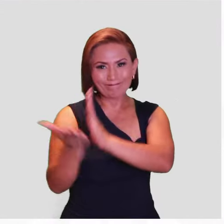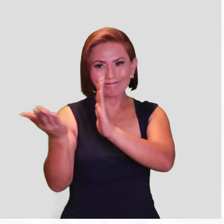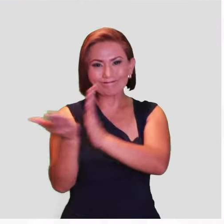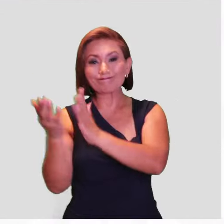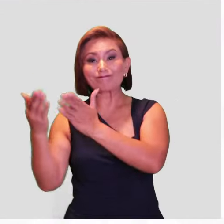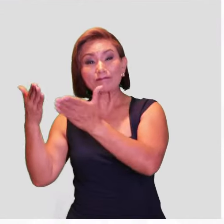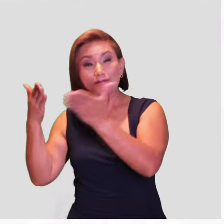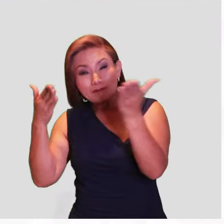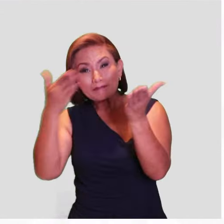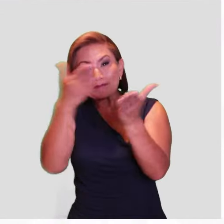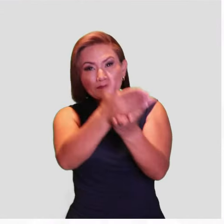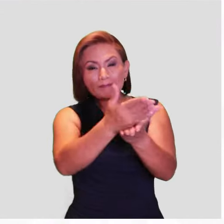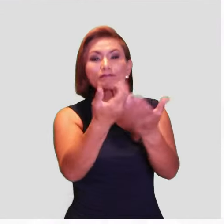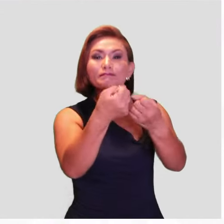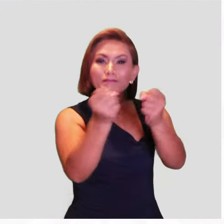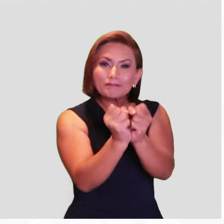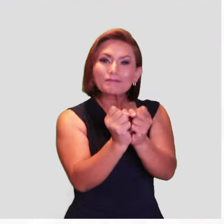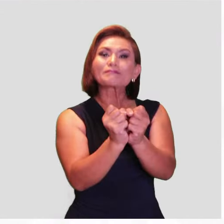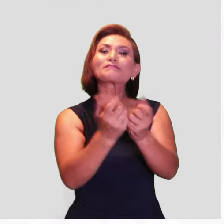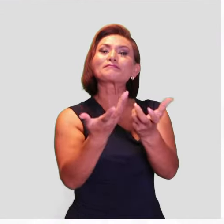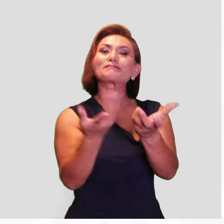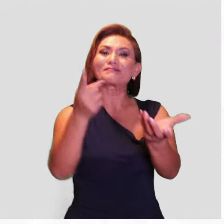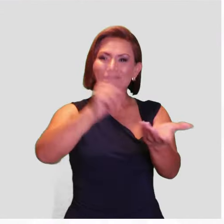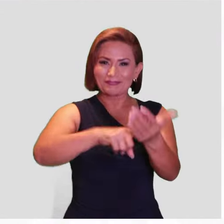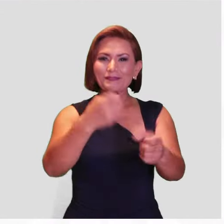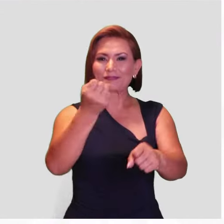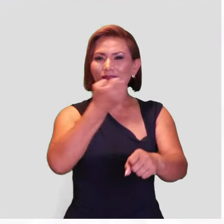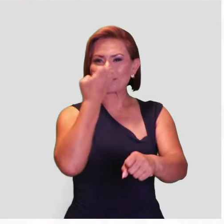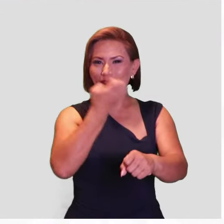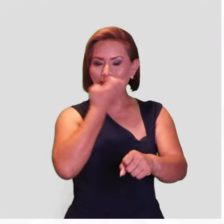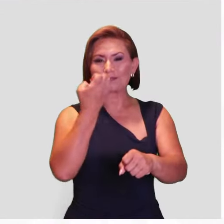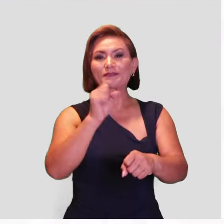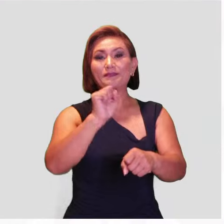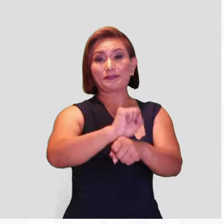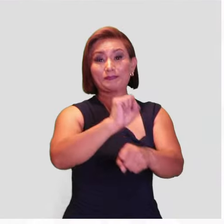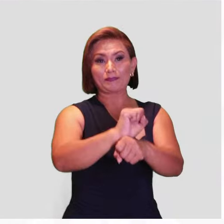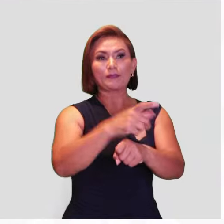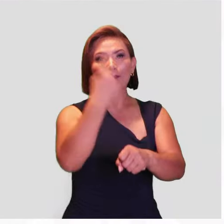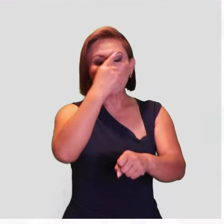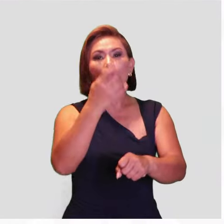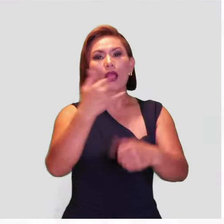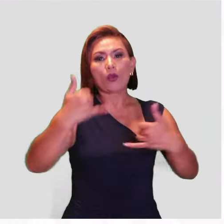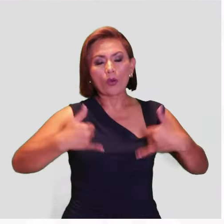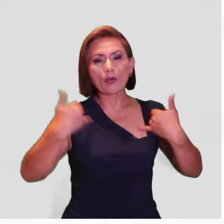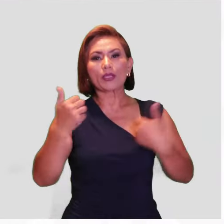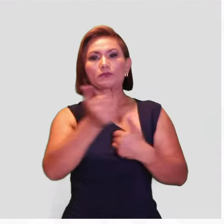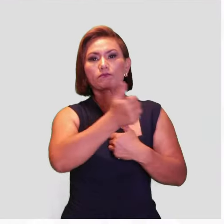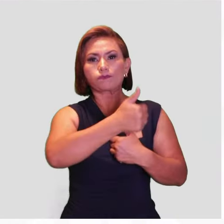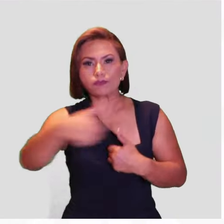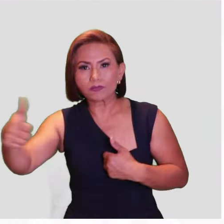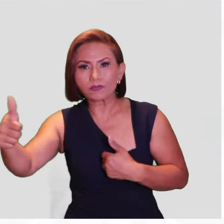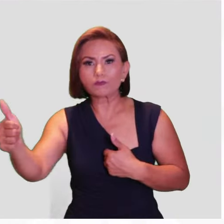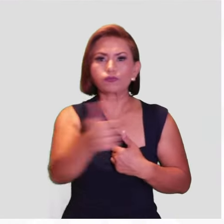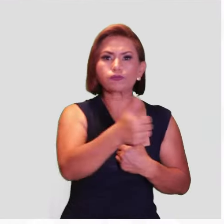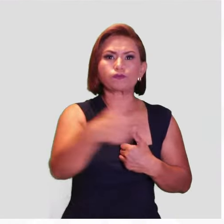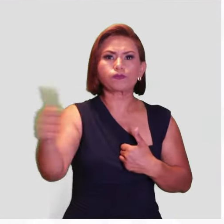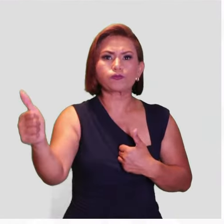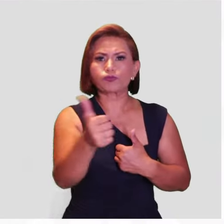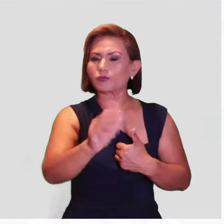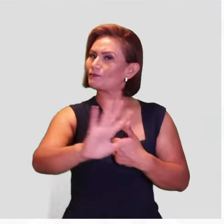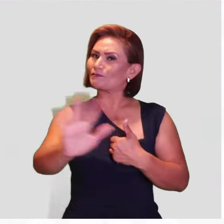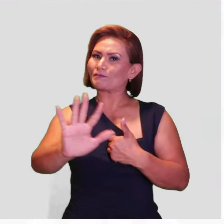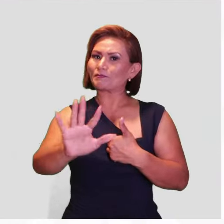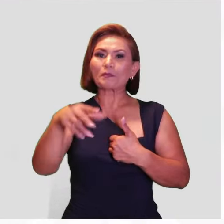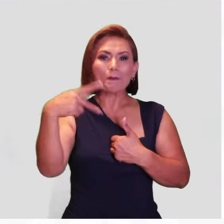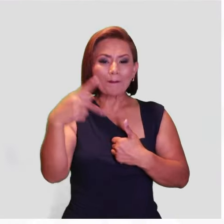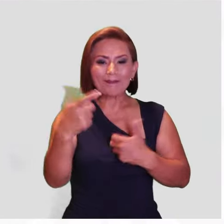a cabo estas aulas y que su gente, sus jóvenes, ya no se estén transportando desde esa comunidad hasta San